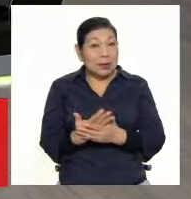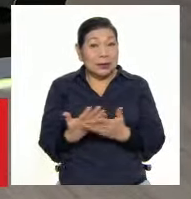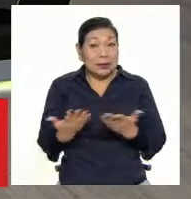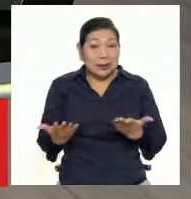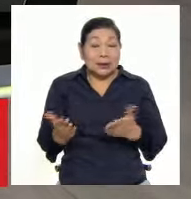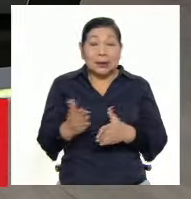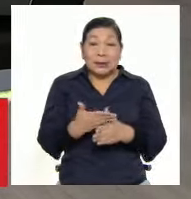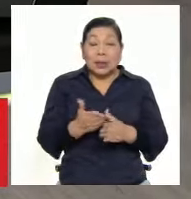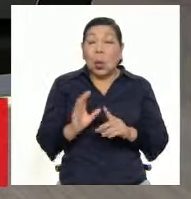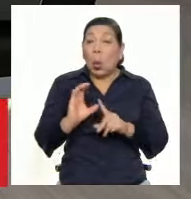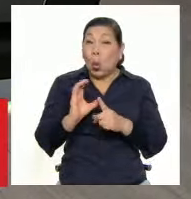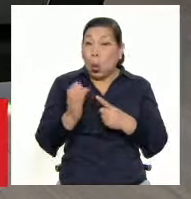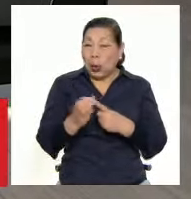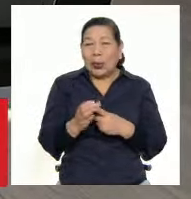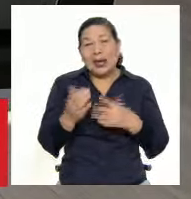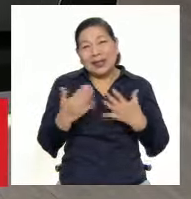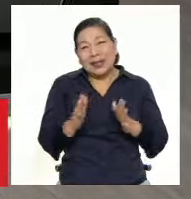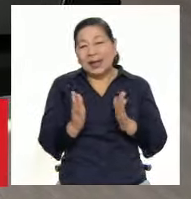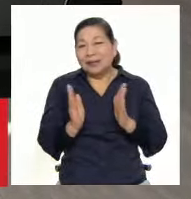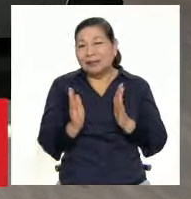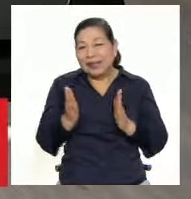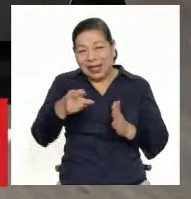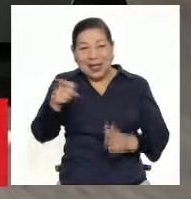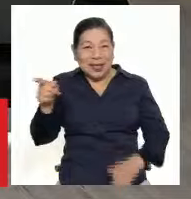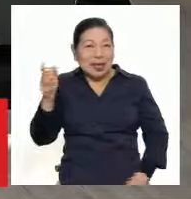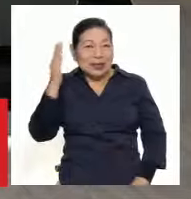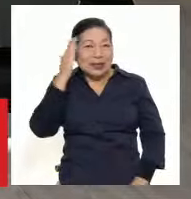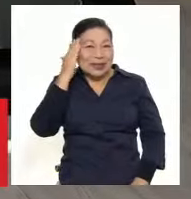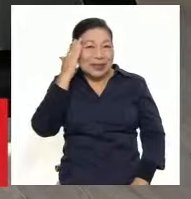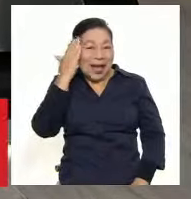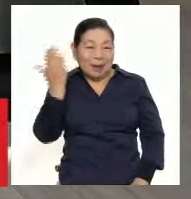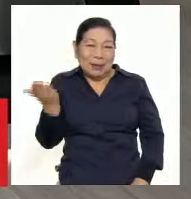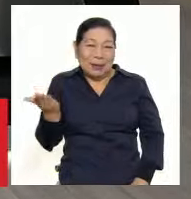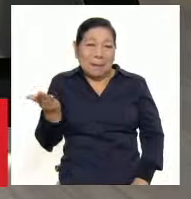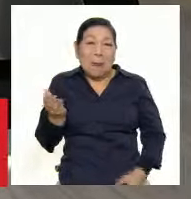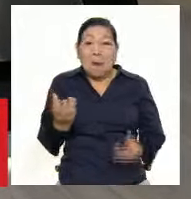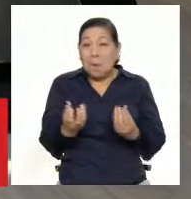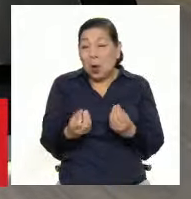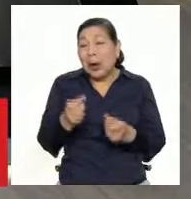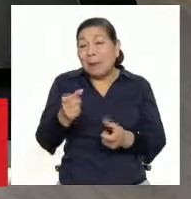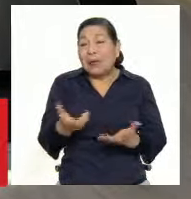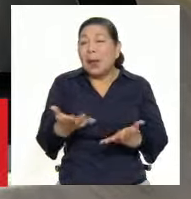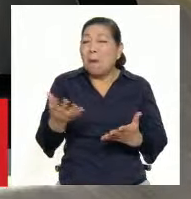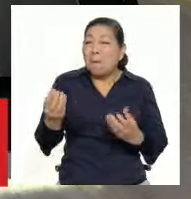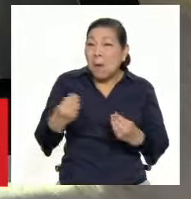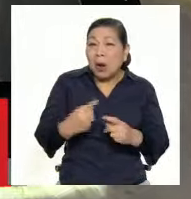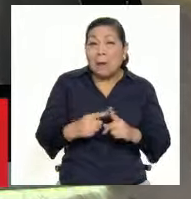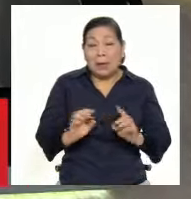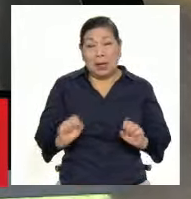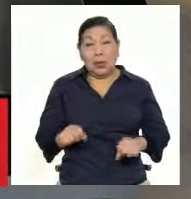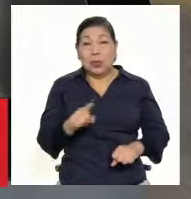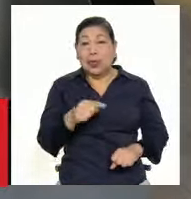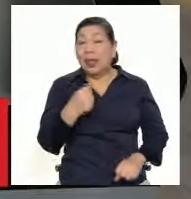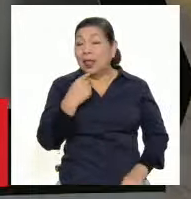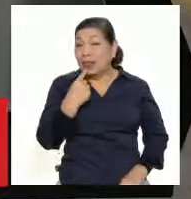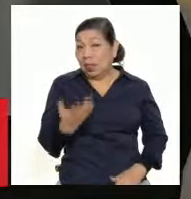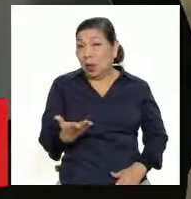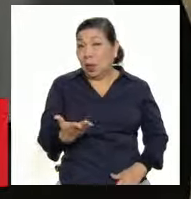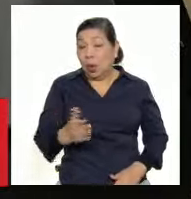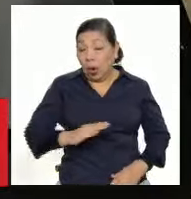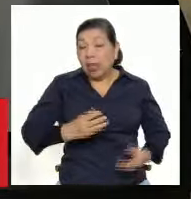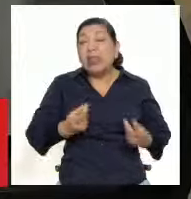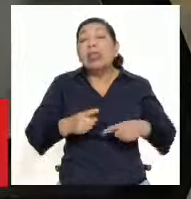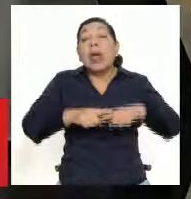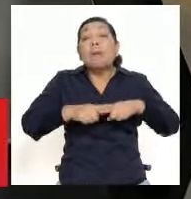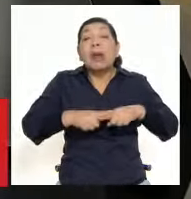que es parte de la cultura que ya se va formando, ¿no? Porque hay muy pocas personas heridas. Si bien es cierto, usted dice que el tipo de suelo